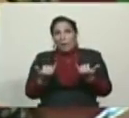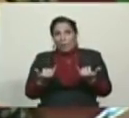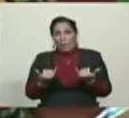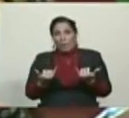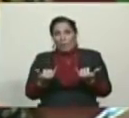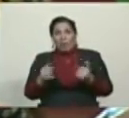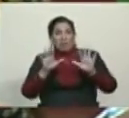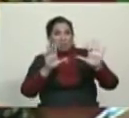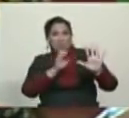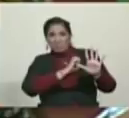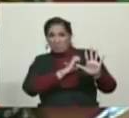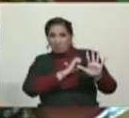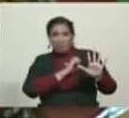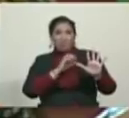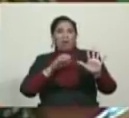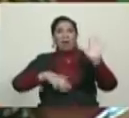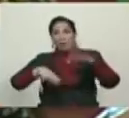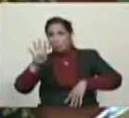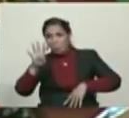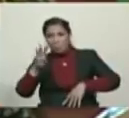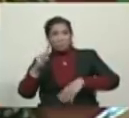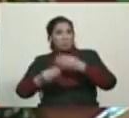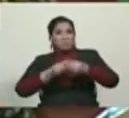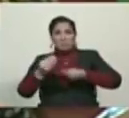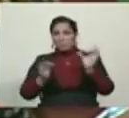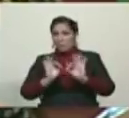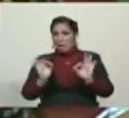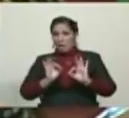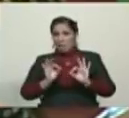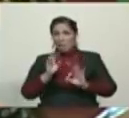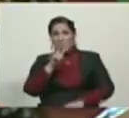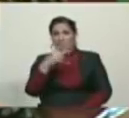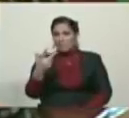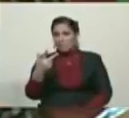10 no hizo nada, el 14 no hizo nada y el 23 tampoco va a hacer nada.